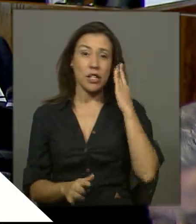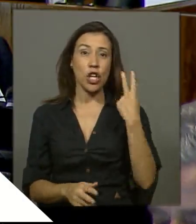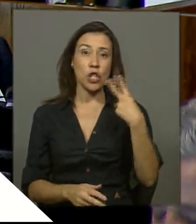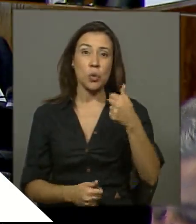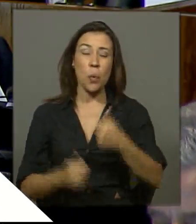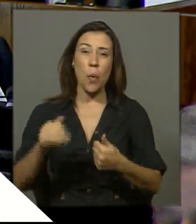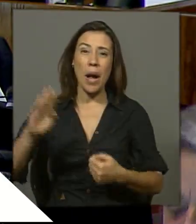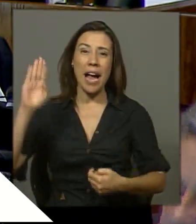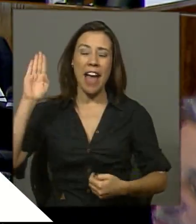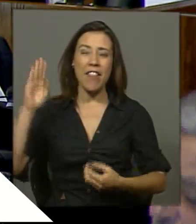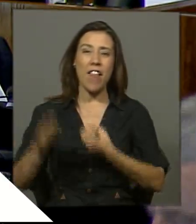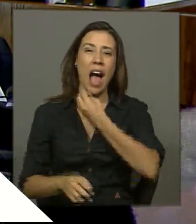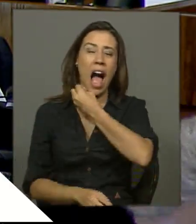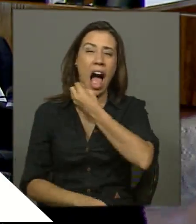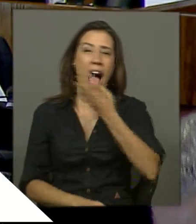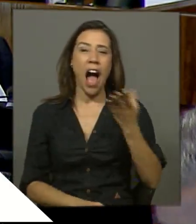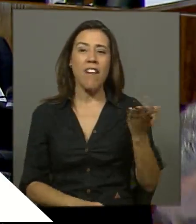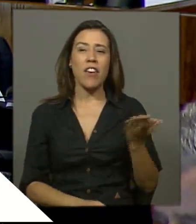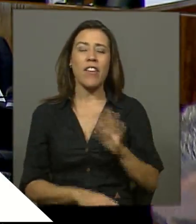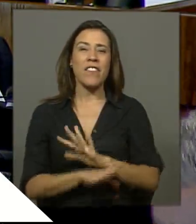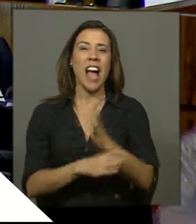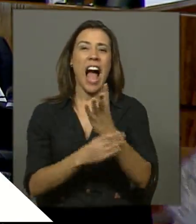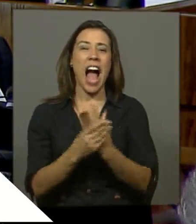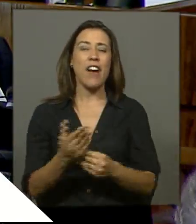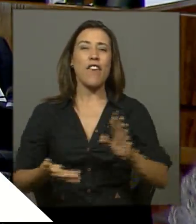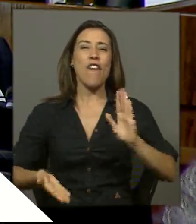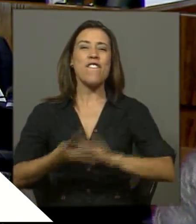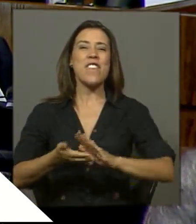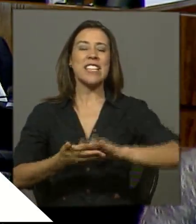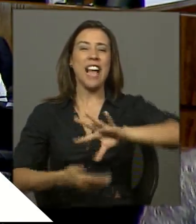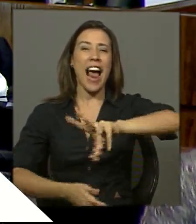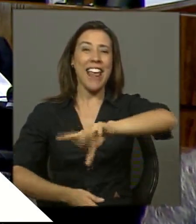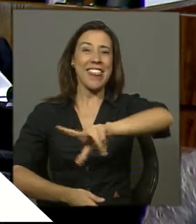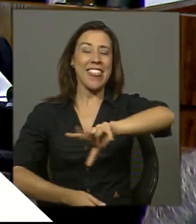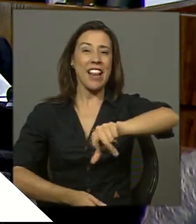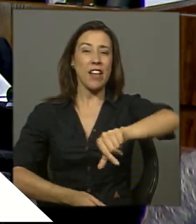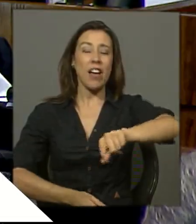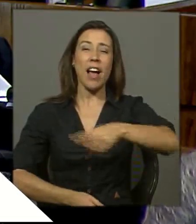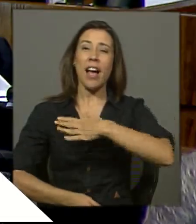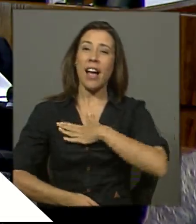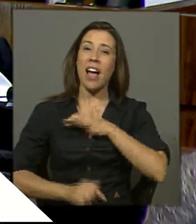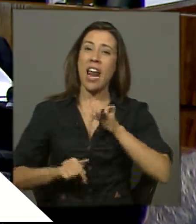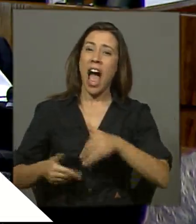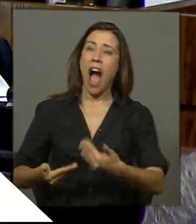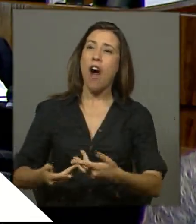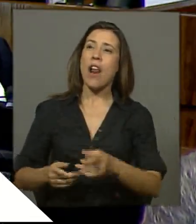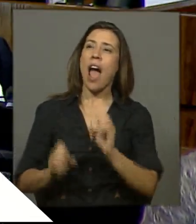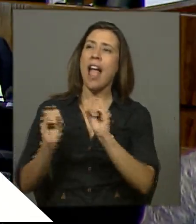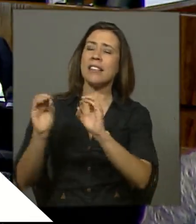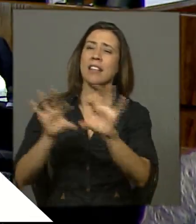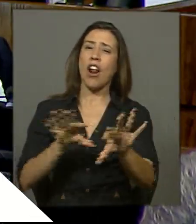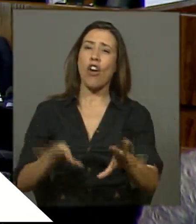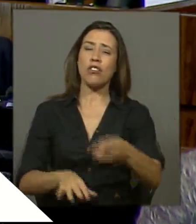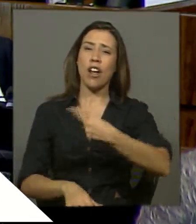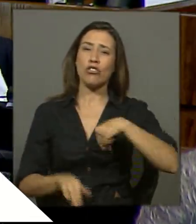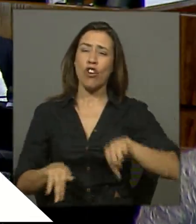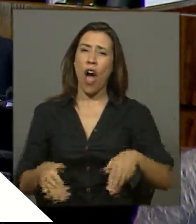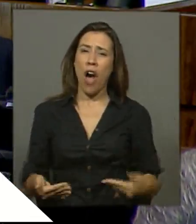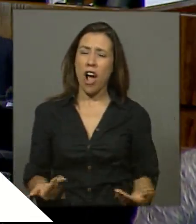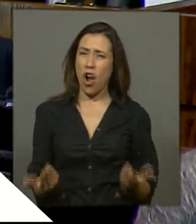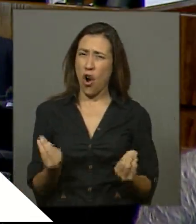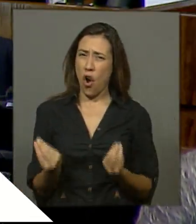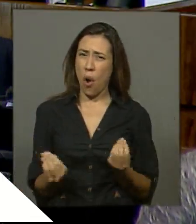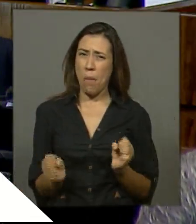candidato diciendo que se les había acabado la fiesta a los delincuentes pretenden darnos lecciones ahora cómo es